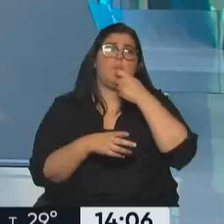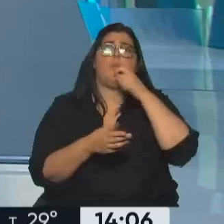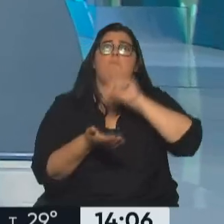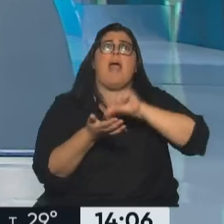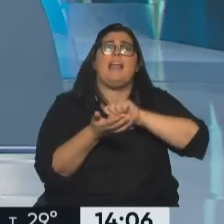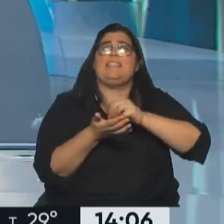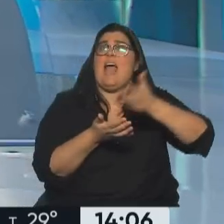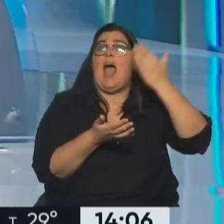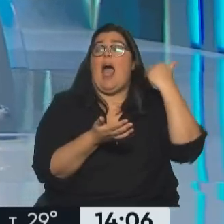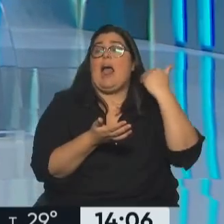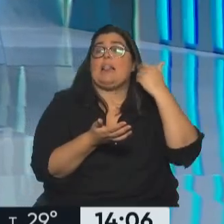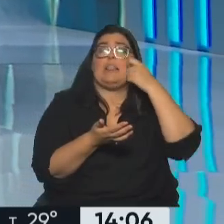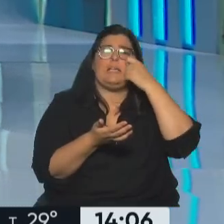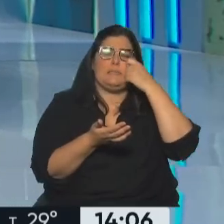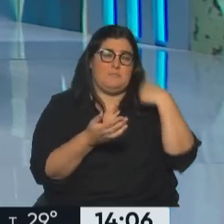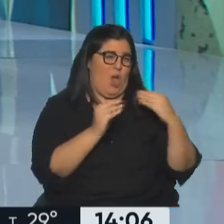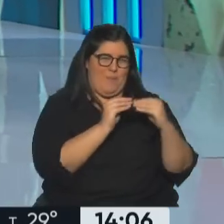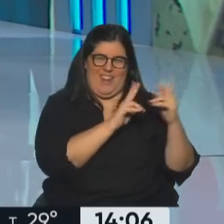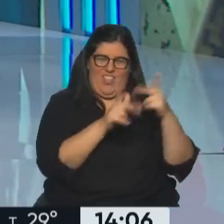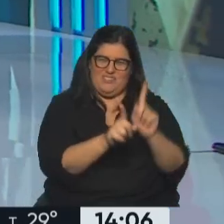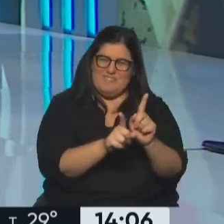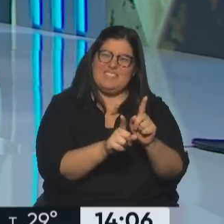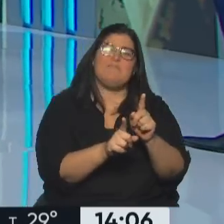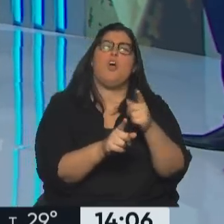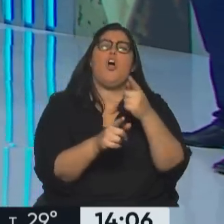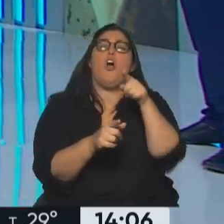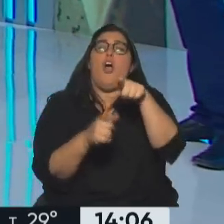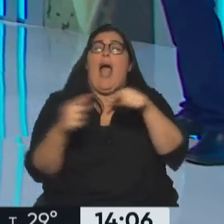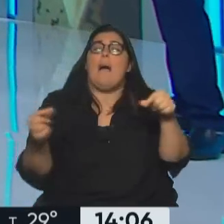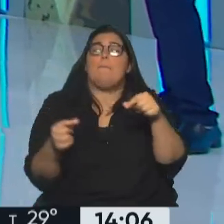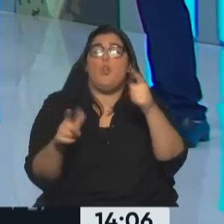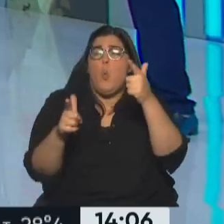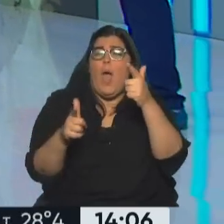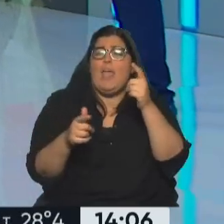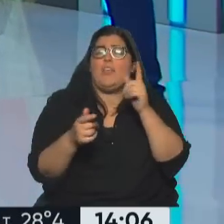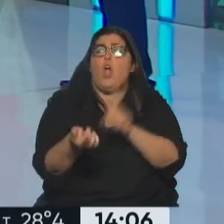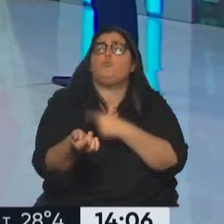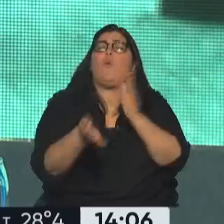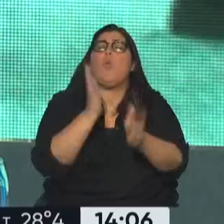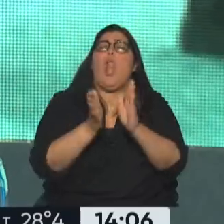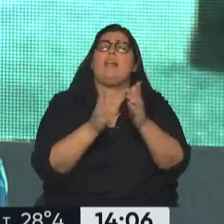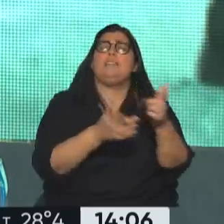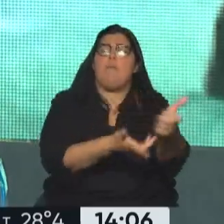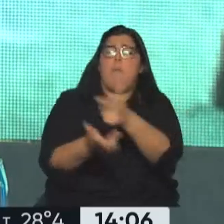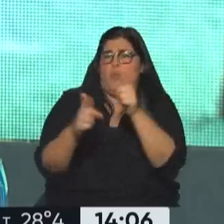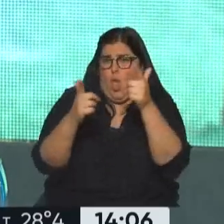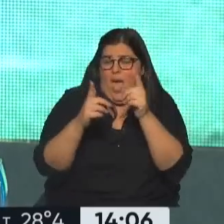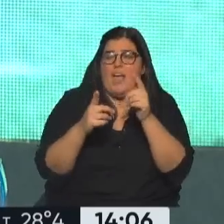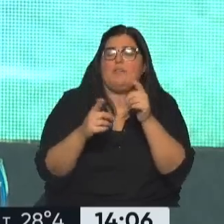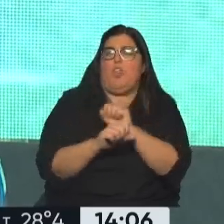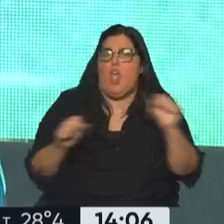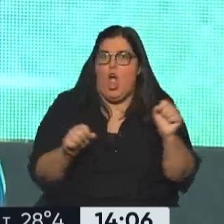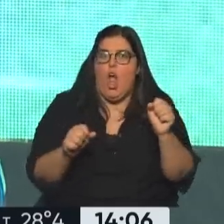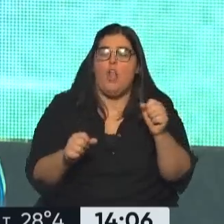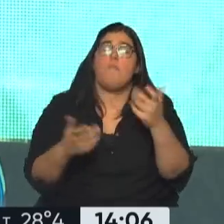decía Leti, bueno, no es justamente característica la violencia armada, pero justamente en este país que no es característica